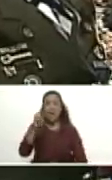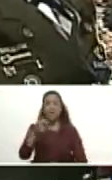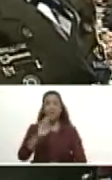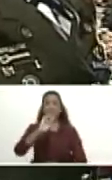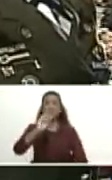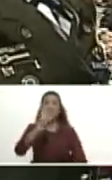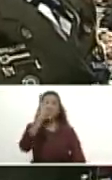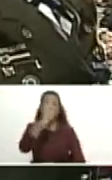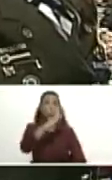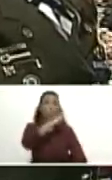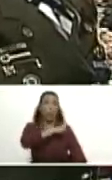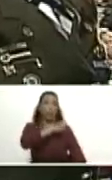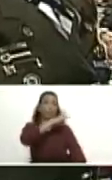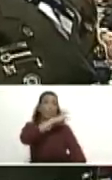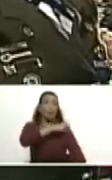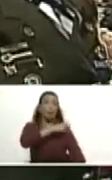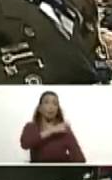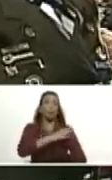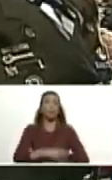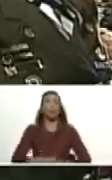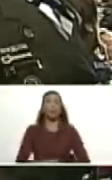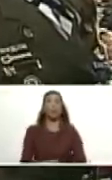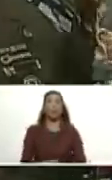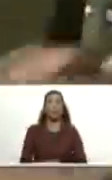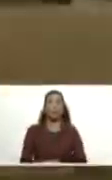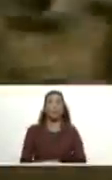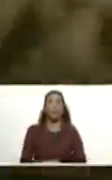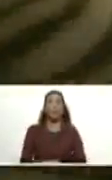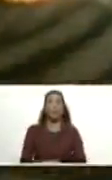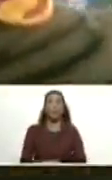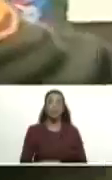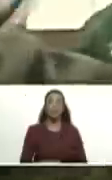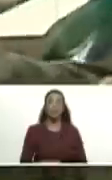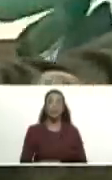de la Fuerza Armada Nacional Bolivariana.